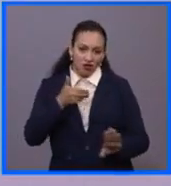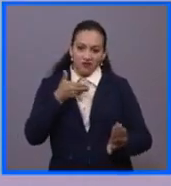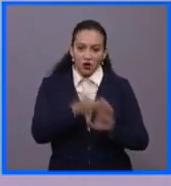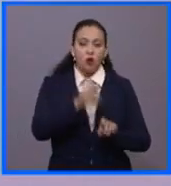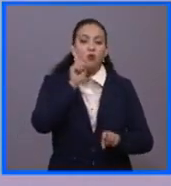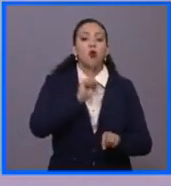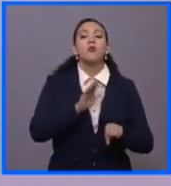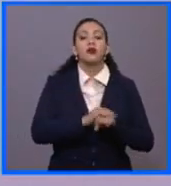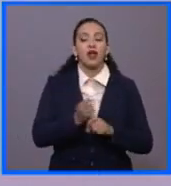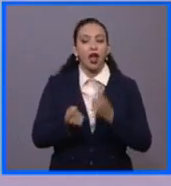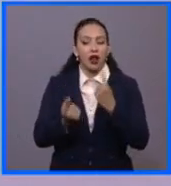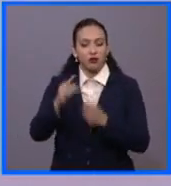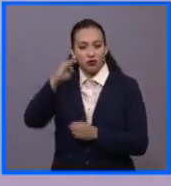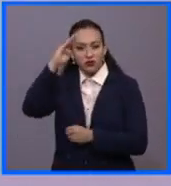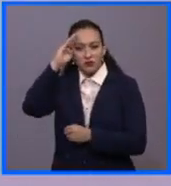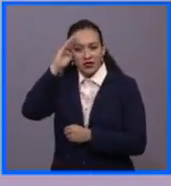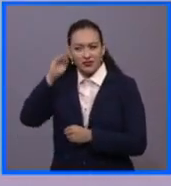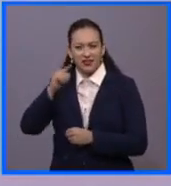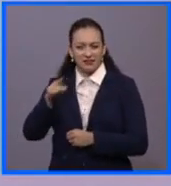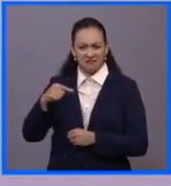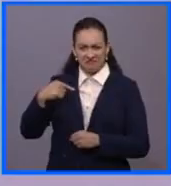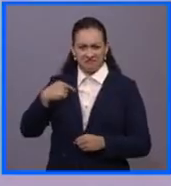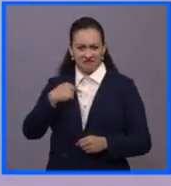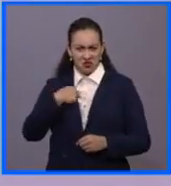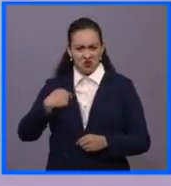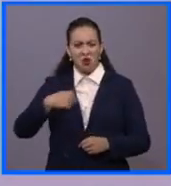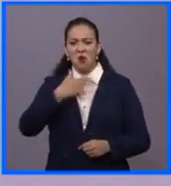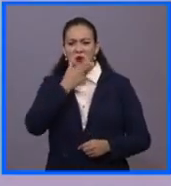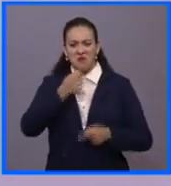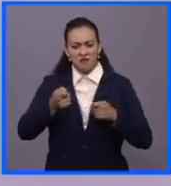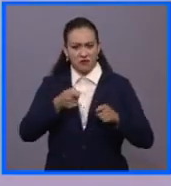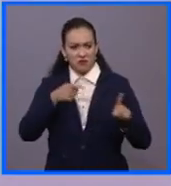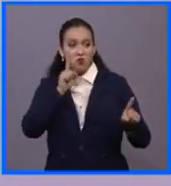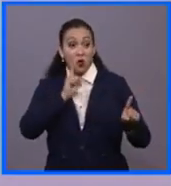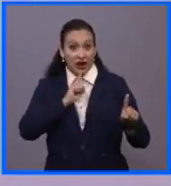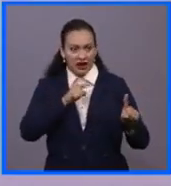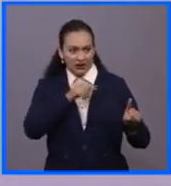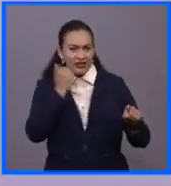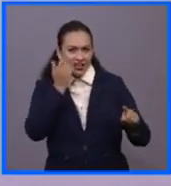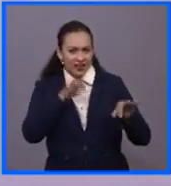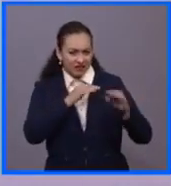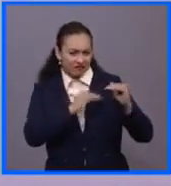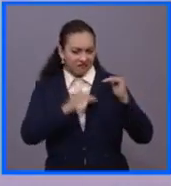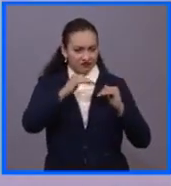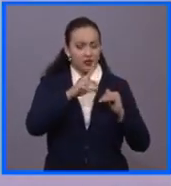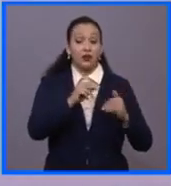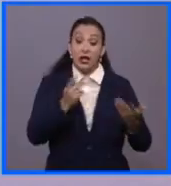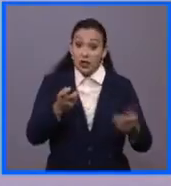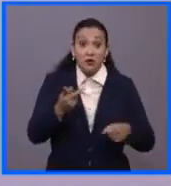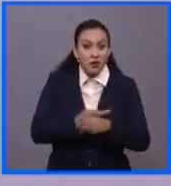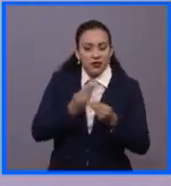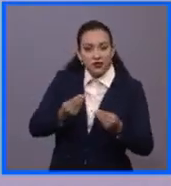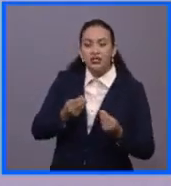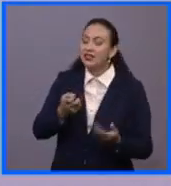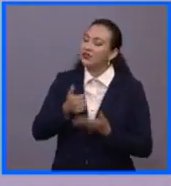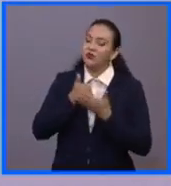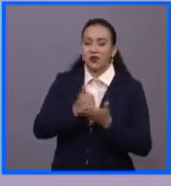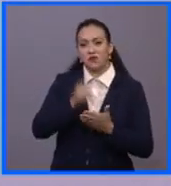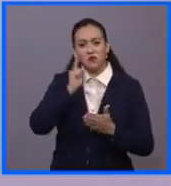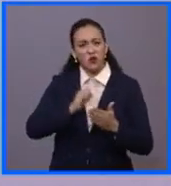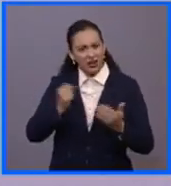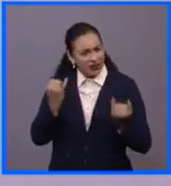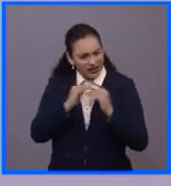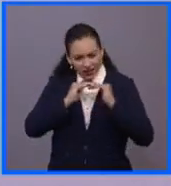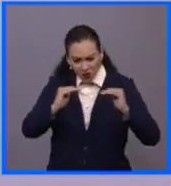las mujeres no deben estar en puestos de liderazgo o toma de decisiones. Esta violencia afecta a la democracia.